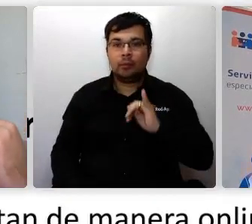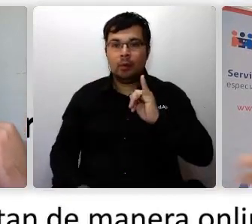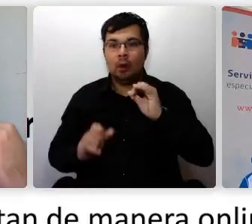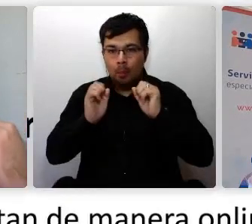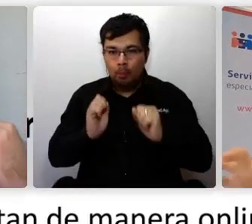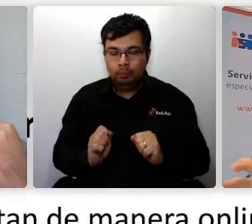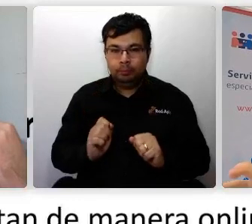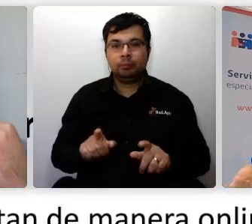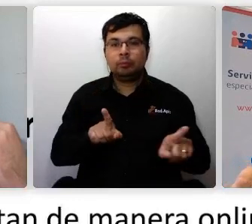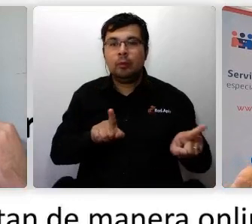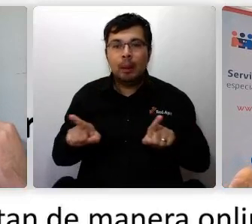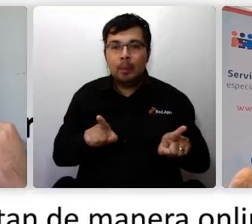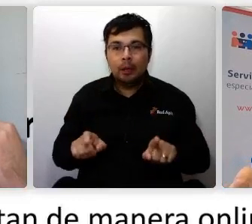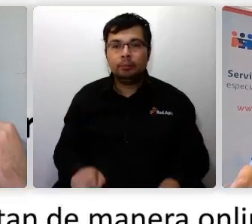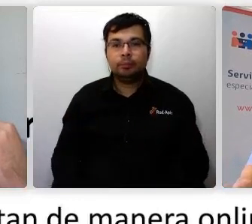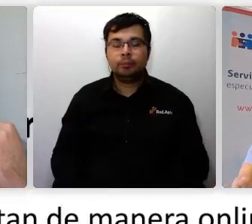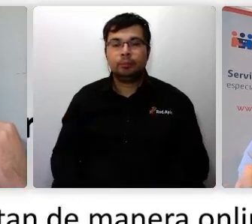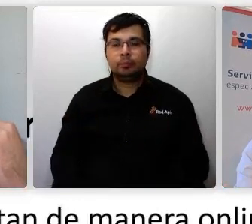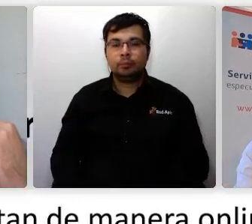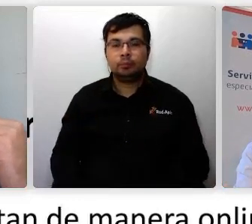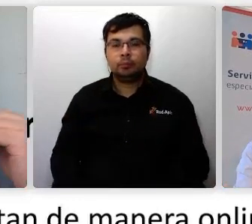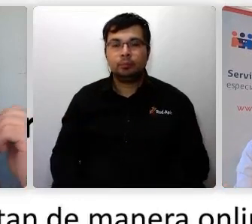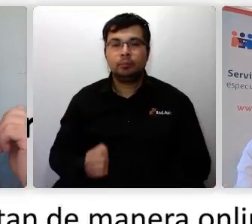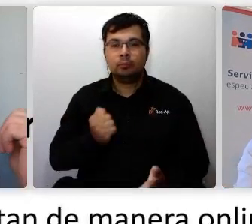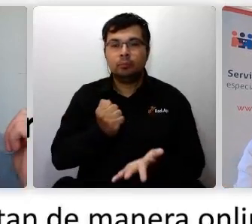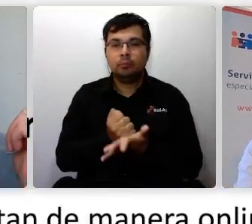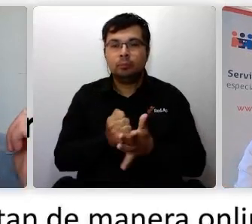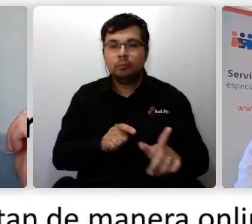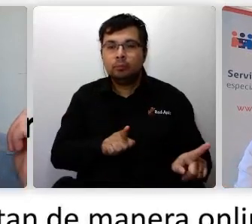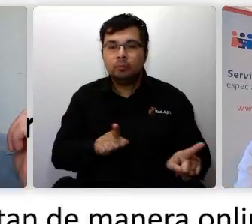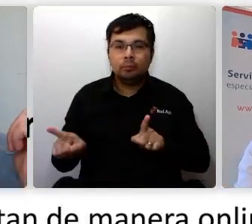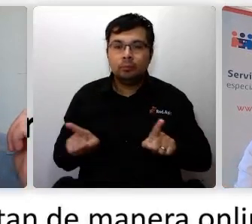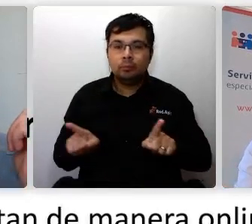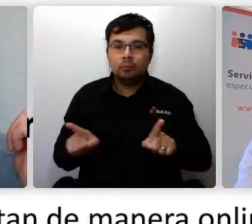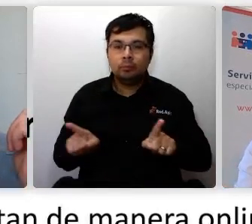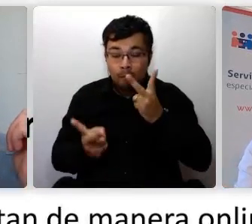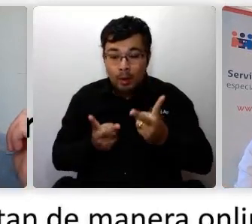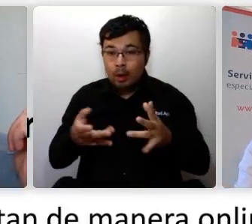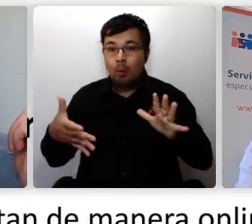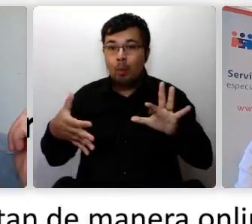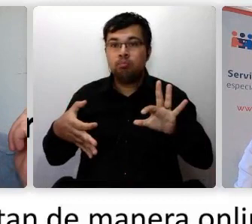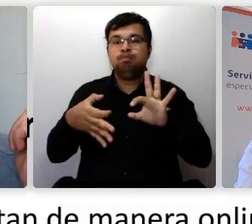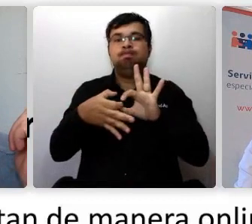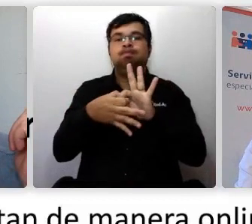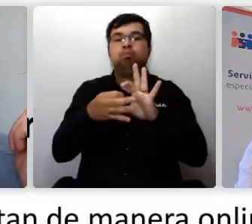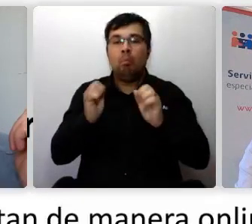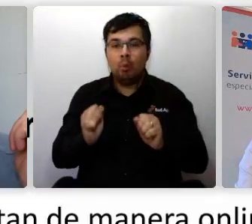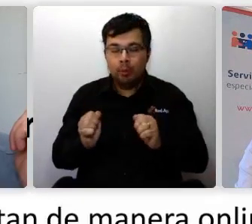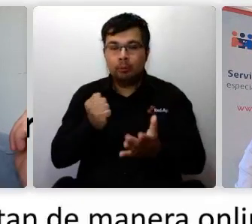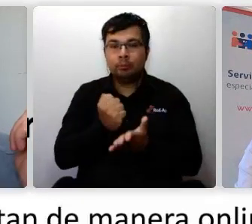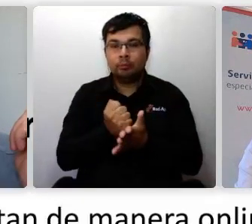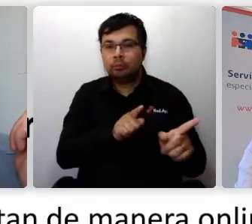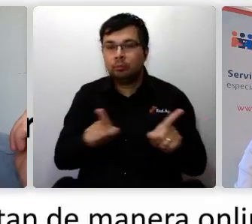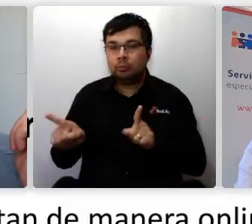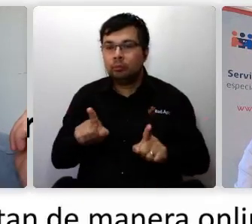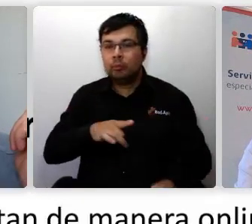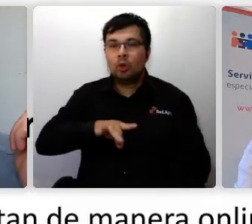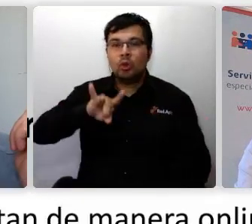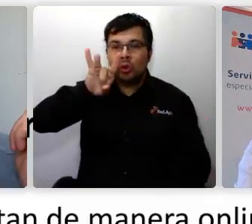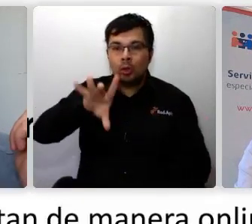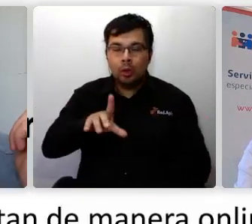vemos cómo encaja y la podemos tramitar. Yo sé que en los